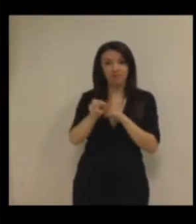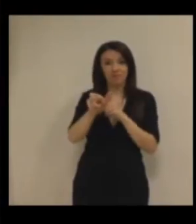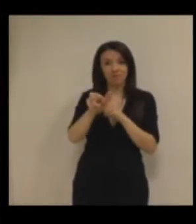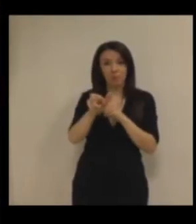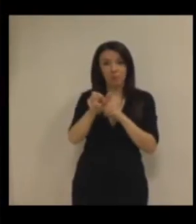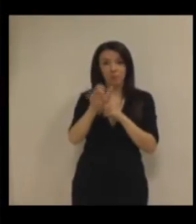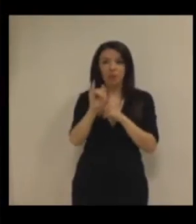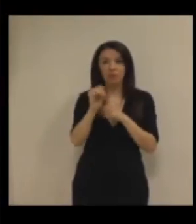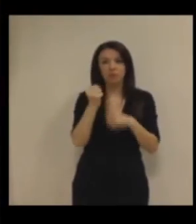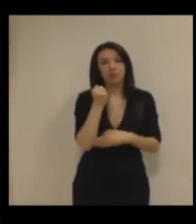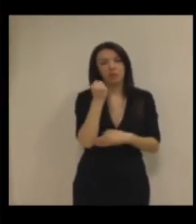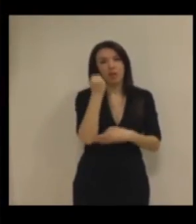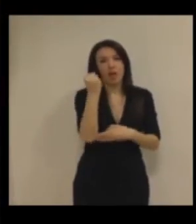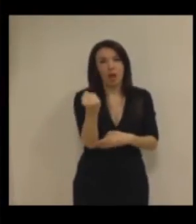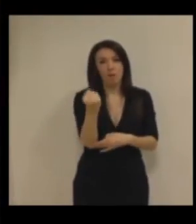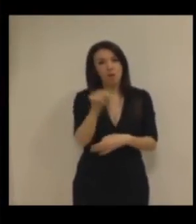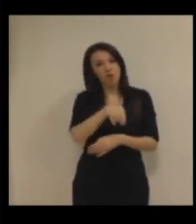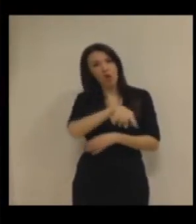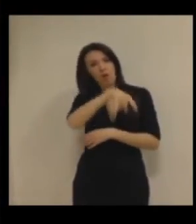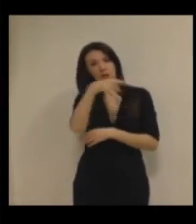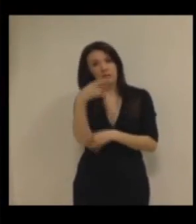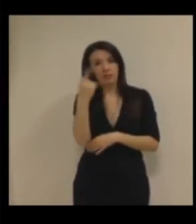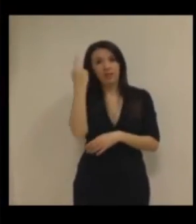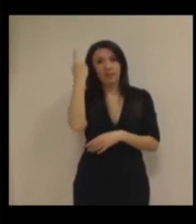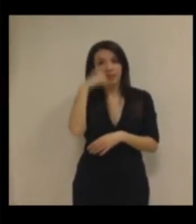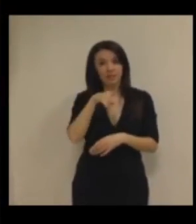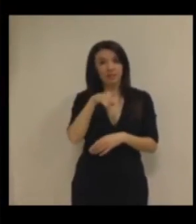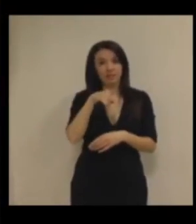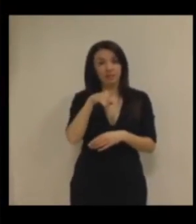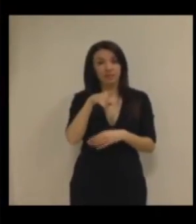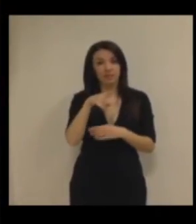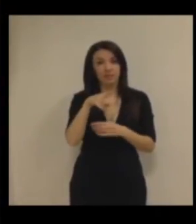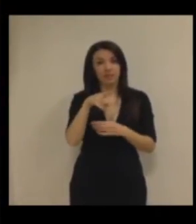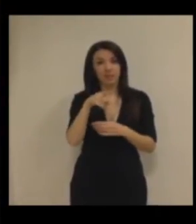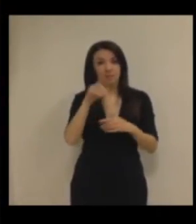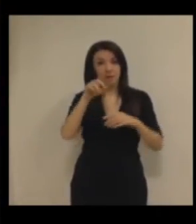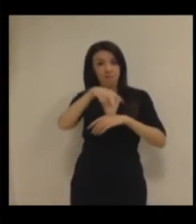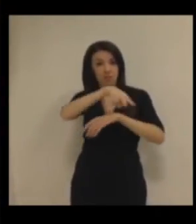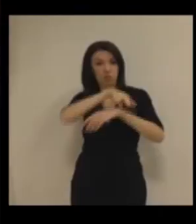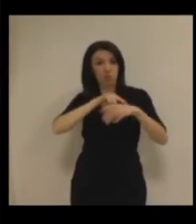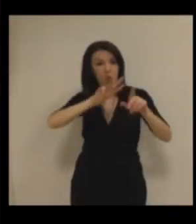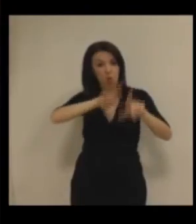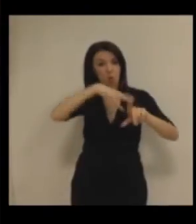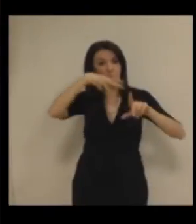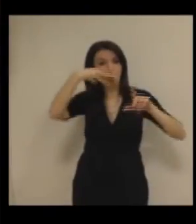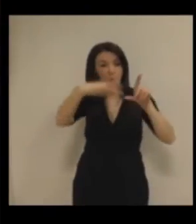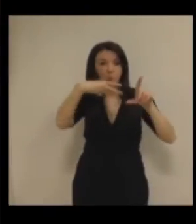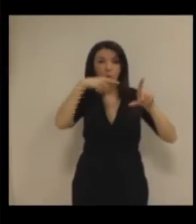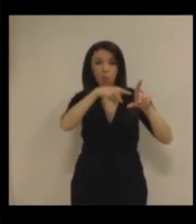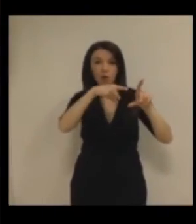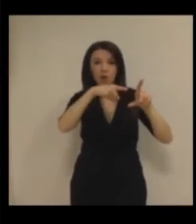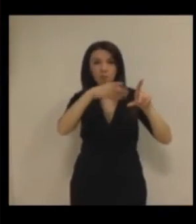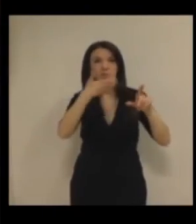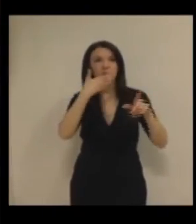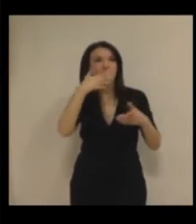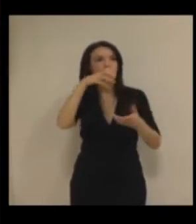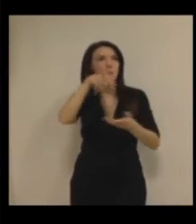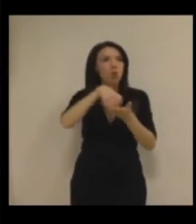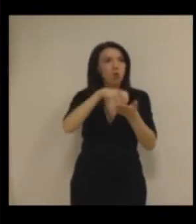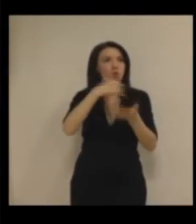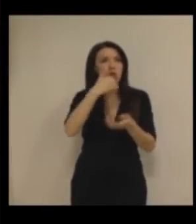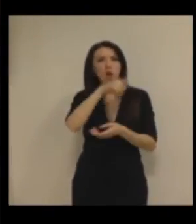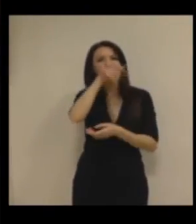una pata de apoyo extra, que es que sepa que detrás de ese portal hay personas que van a atender cualquier duda que